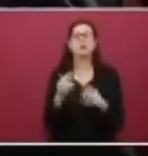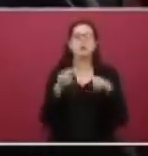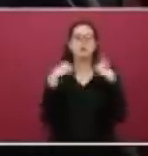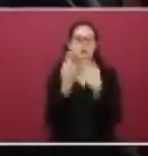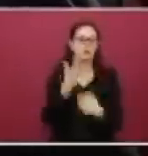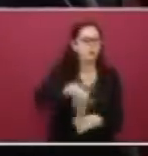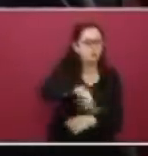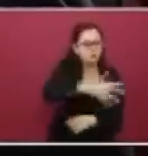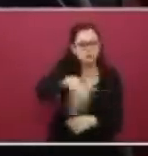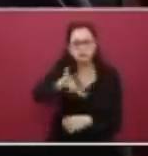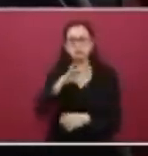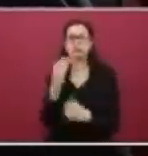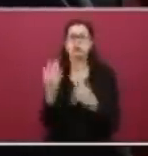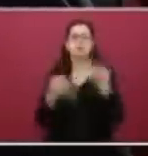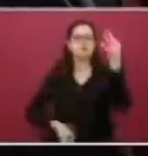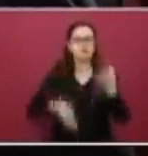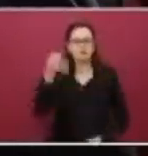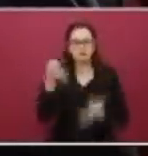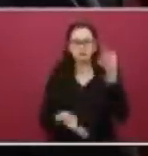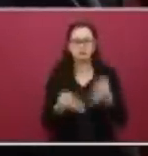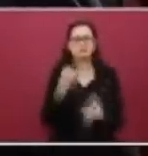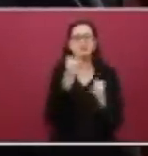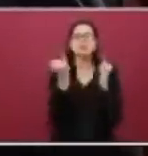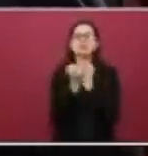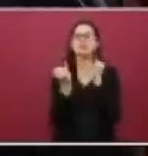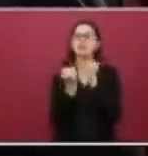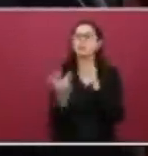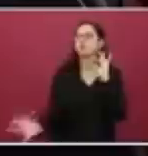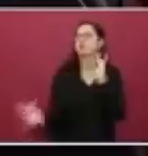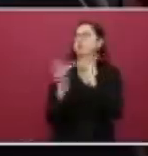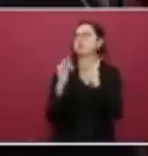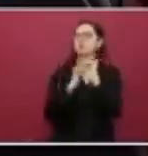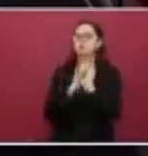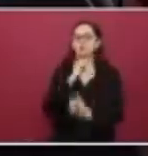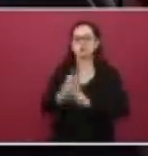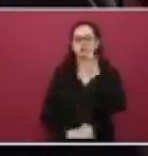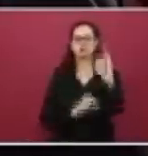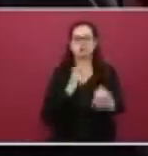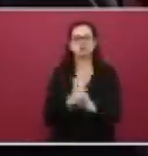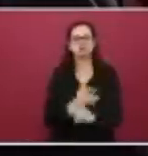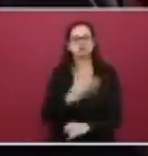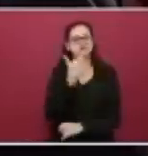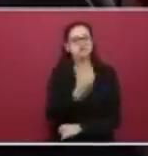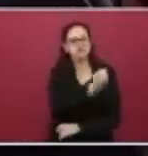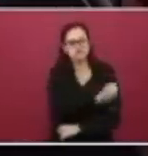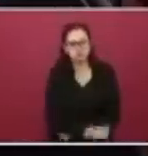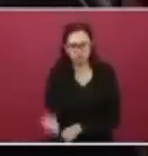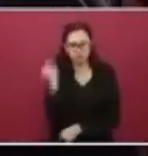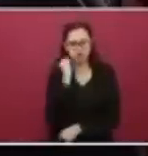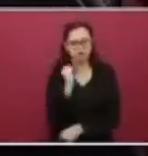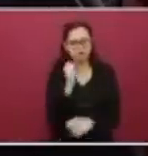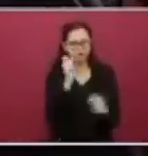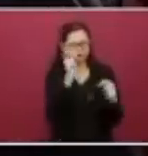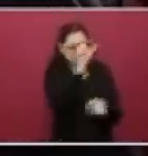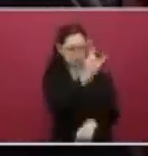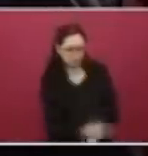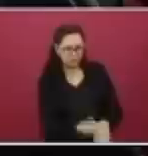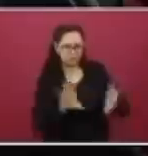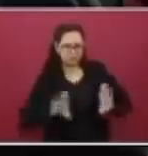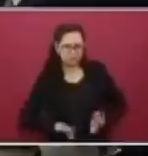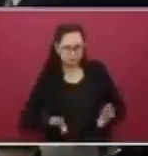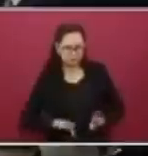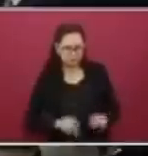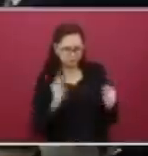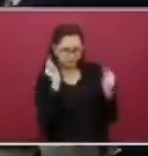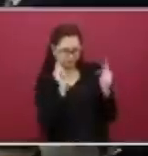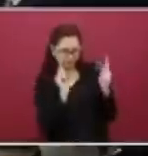y la proyección de colaboración internacional y viabilidad del proceso también se tomó en cuenta y esto quiero subrayarlo